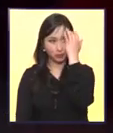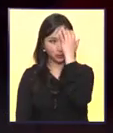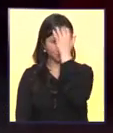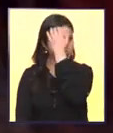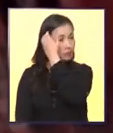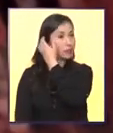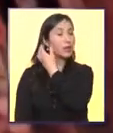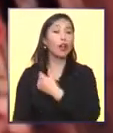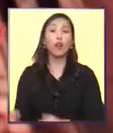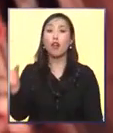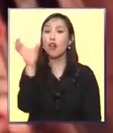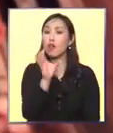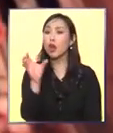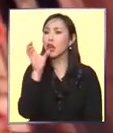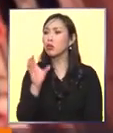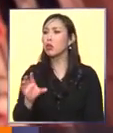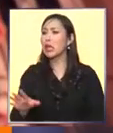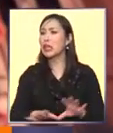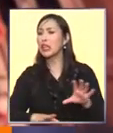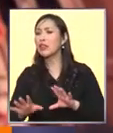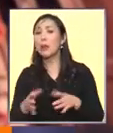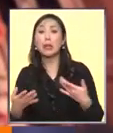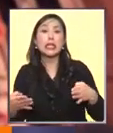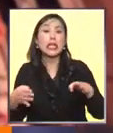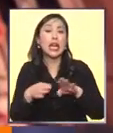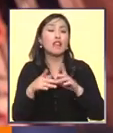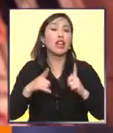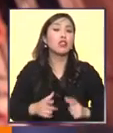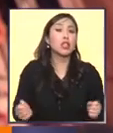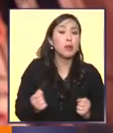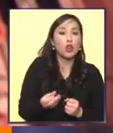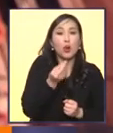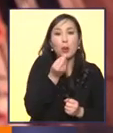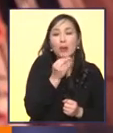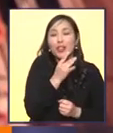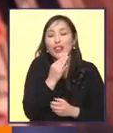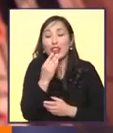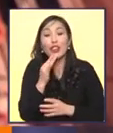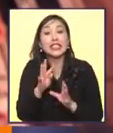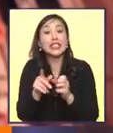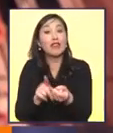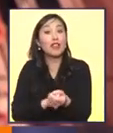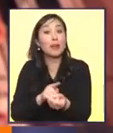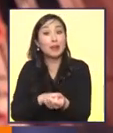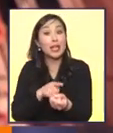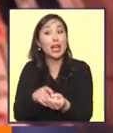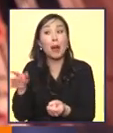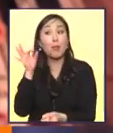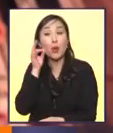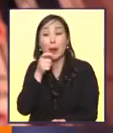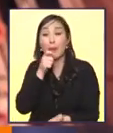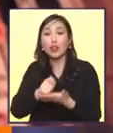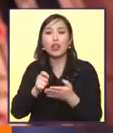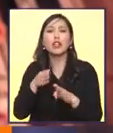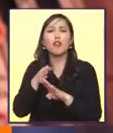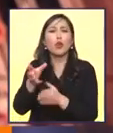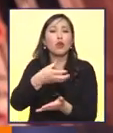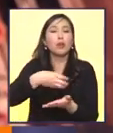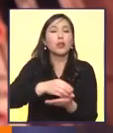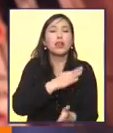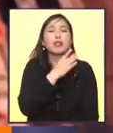¿Está buscando un panorama para cerrar las vacaciones de invierno comiendo rico y en familia? Bueno, Antonia Gana visitó una comuna donde se saborean